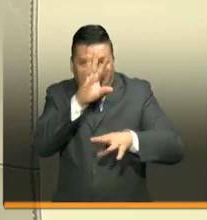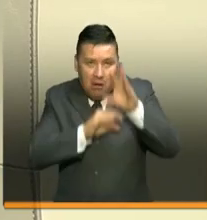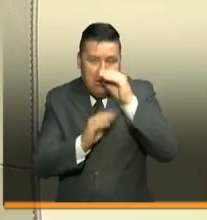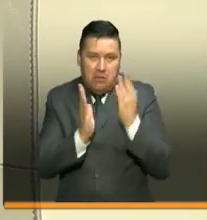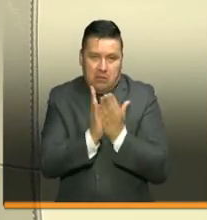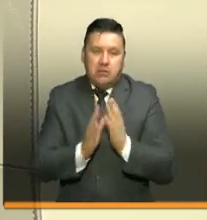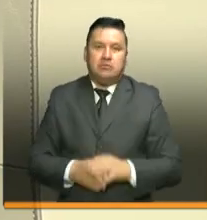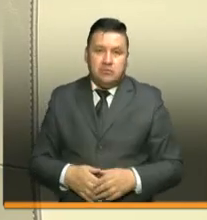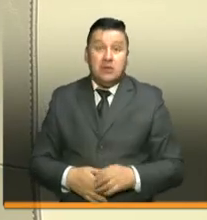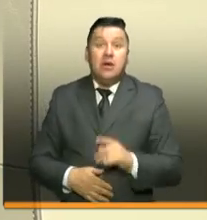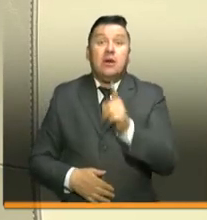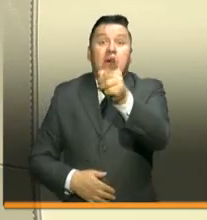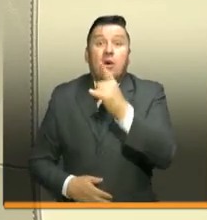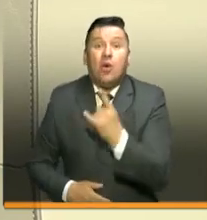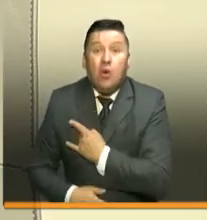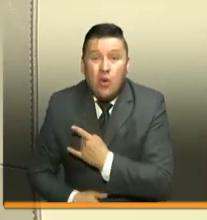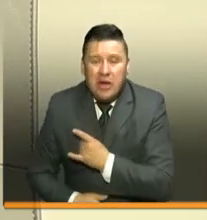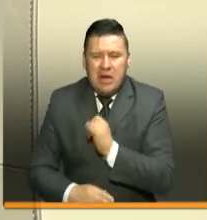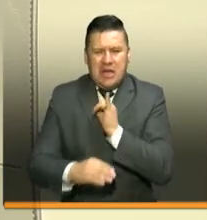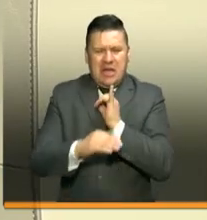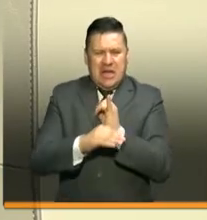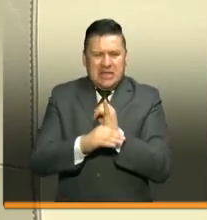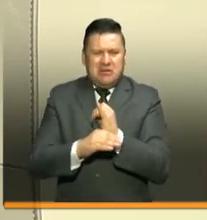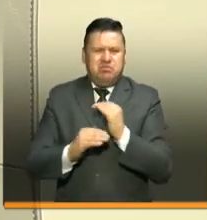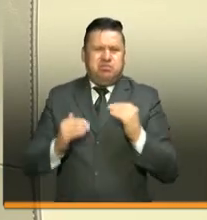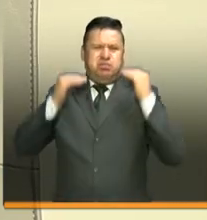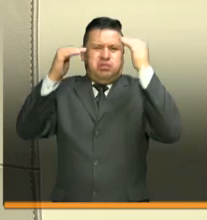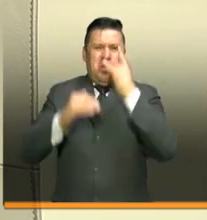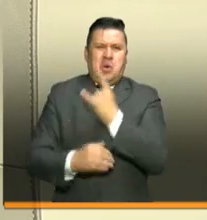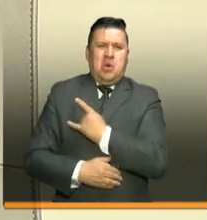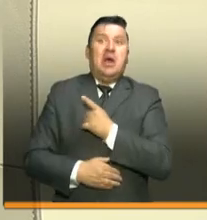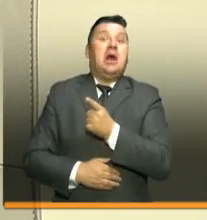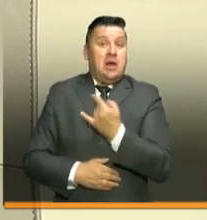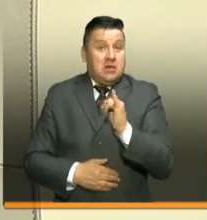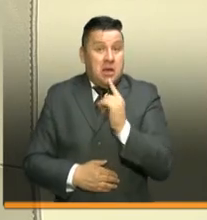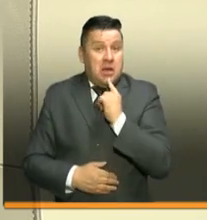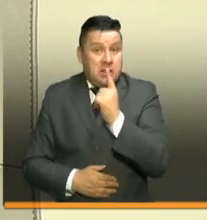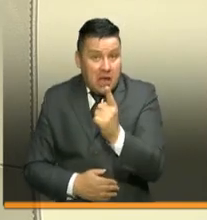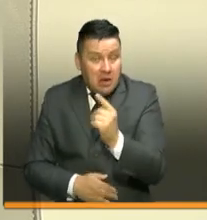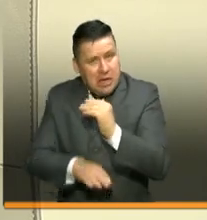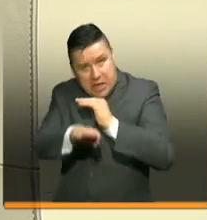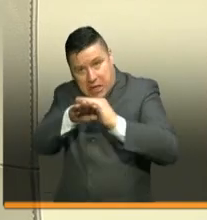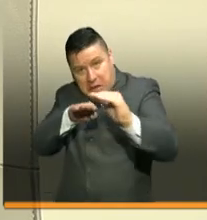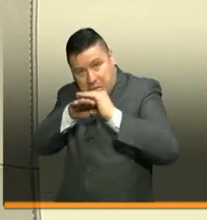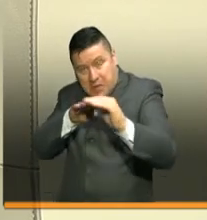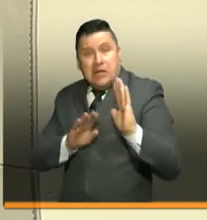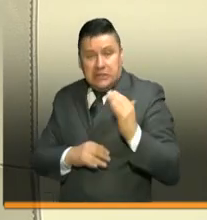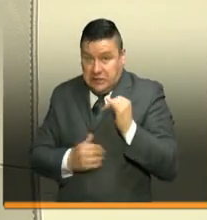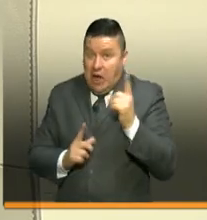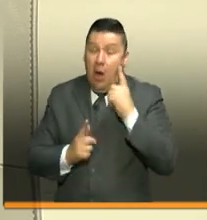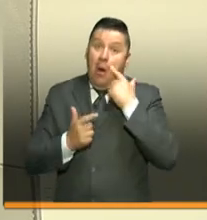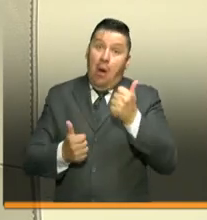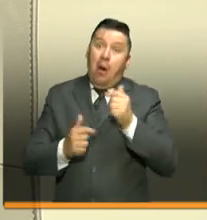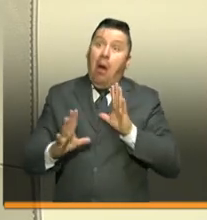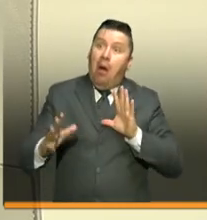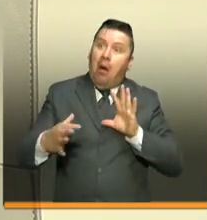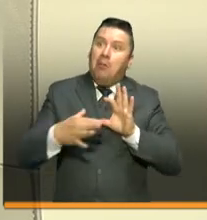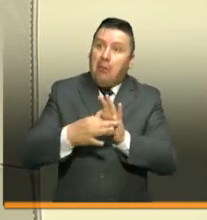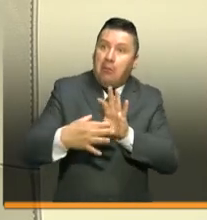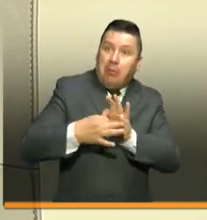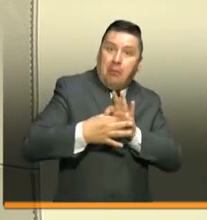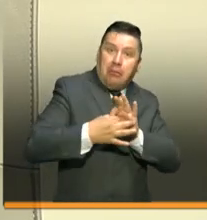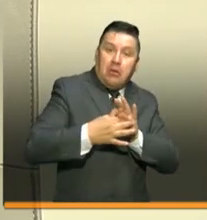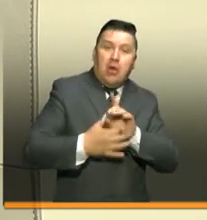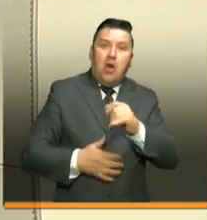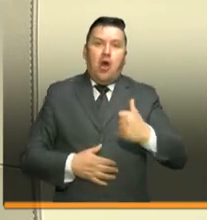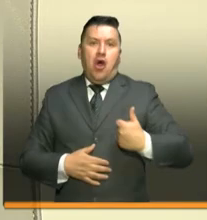académico. Universidades, instituciones de educación superior, ya les habíamos hecho la invitación y tuvimos una muy buena acogida de lograr